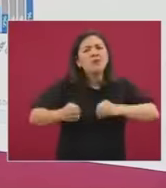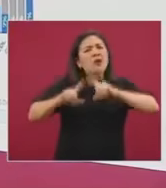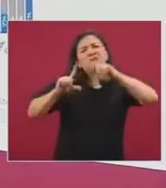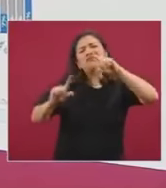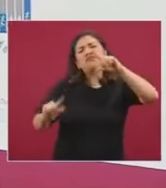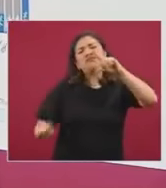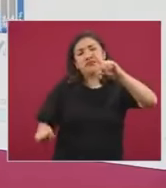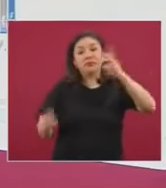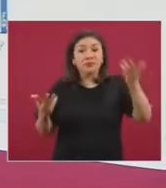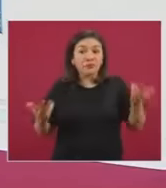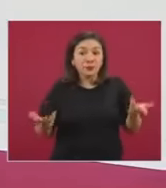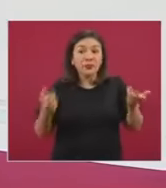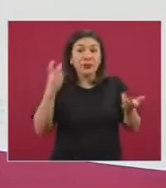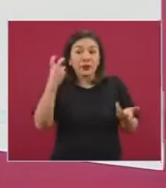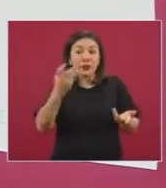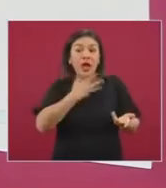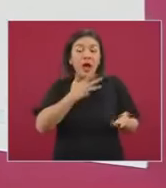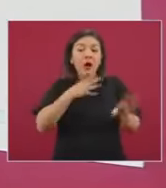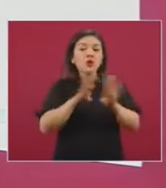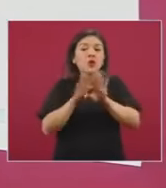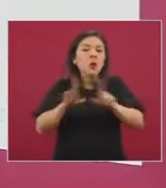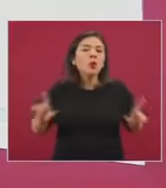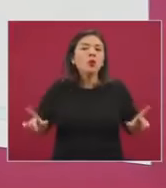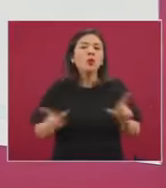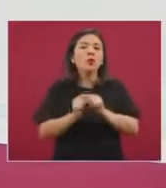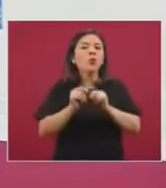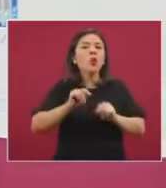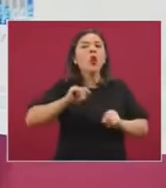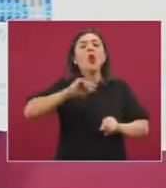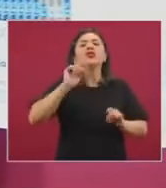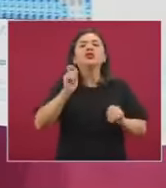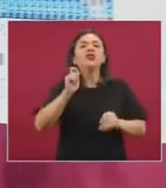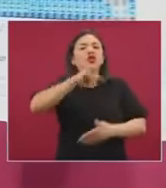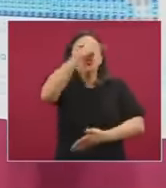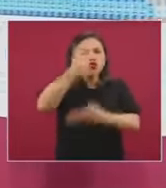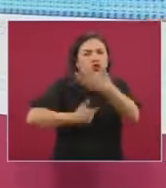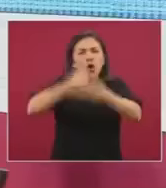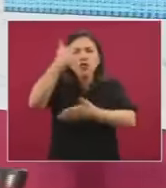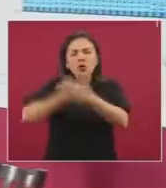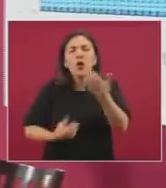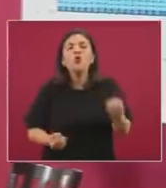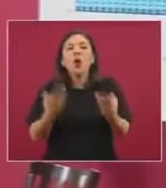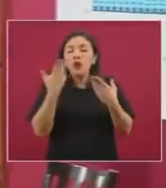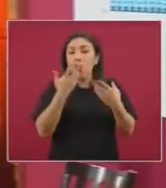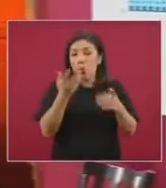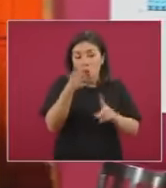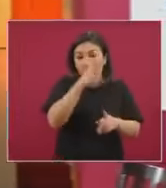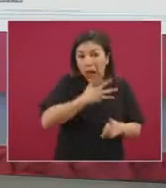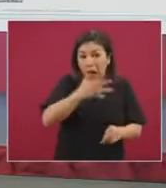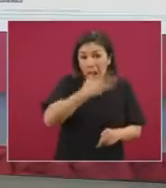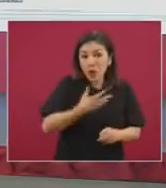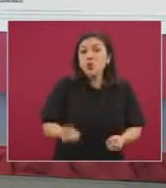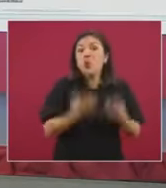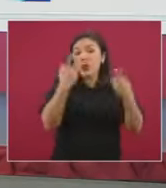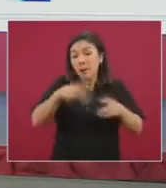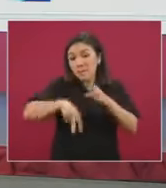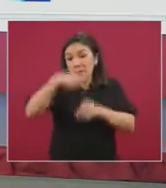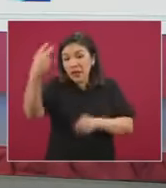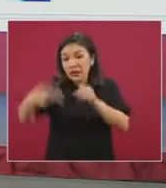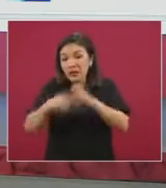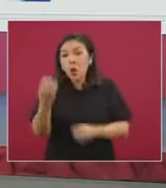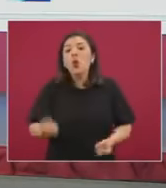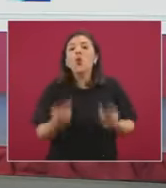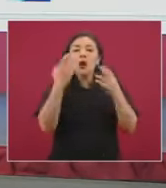requiere. Y aquí tenemos el resumen del total de camas totales, las ocupadas y las disponibles. La siguiente, por